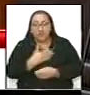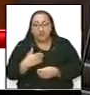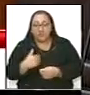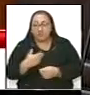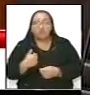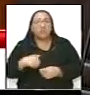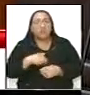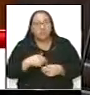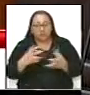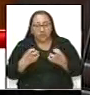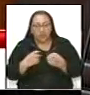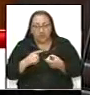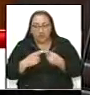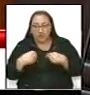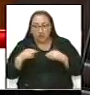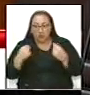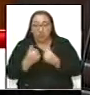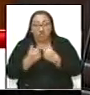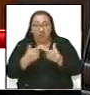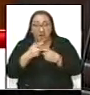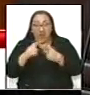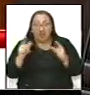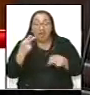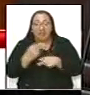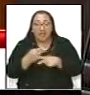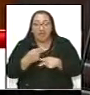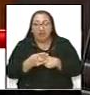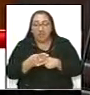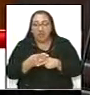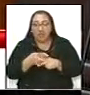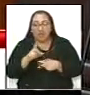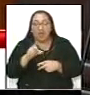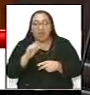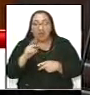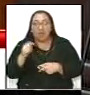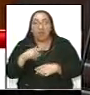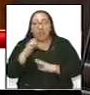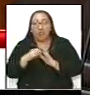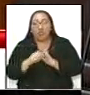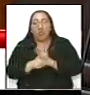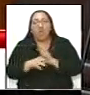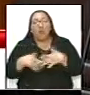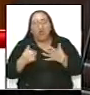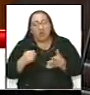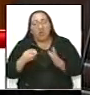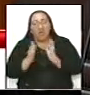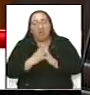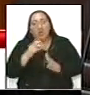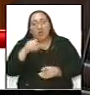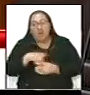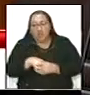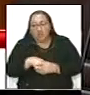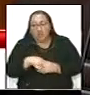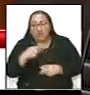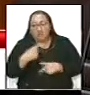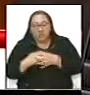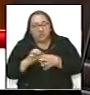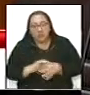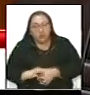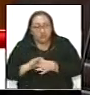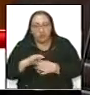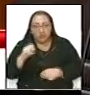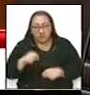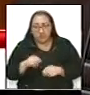nosotros queremos desde la bancada liberal hacer un llamado para que este proyecto de ley pueda ser votado